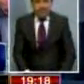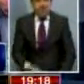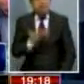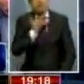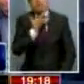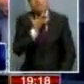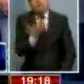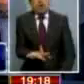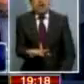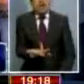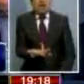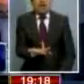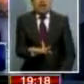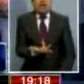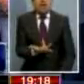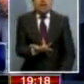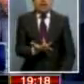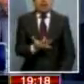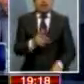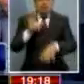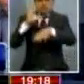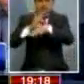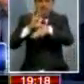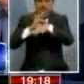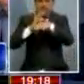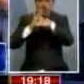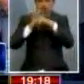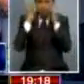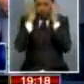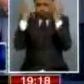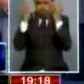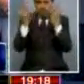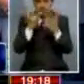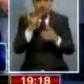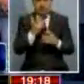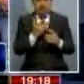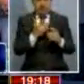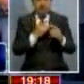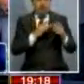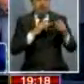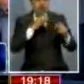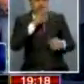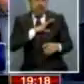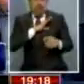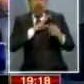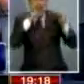¿Por qué para tener médicos especialistas tenemos que echar abajo la casa?